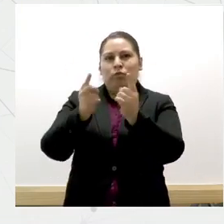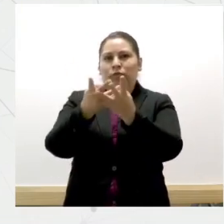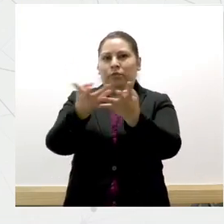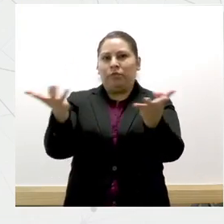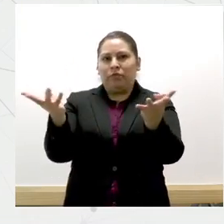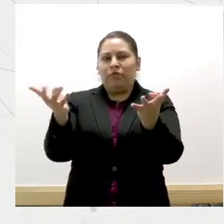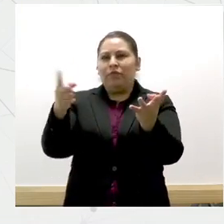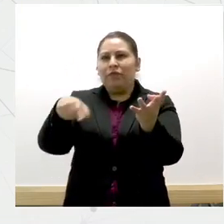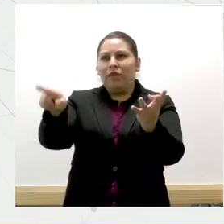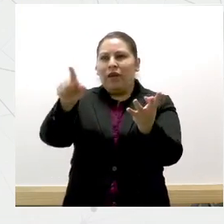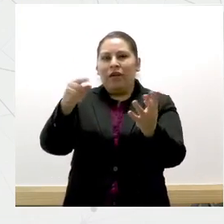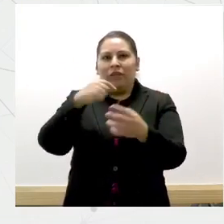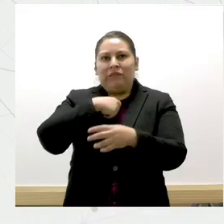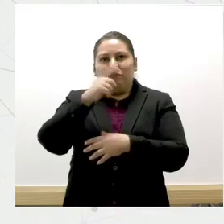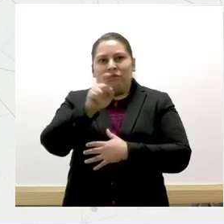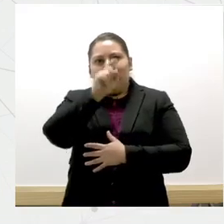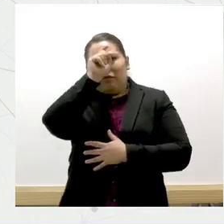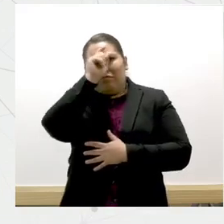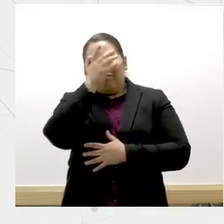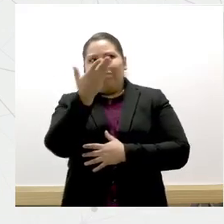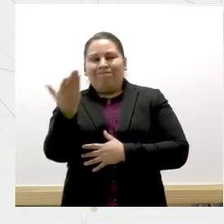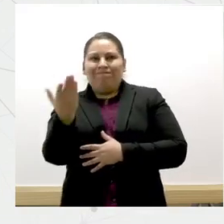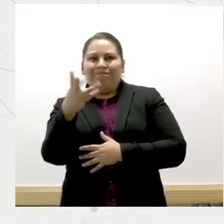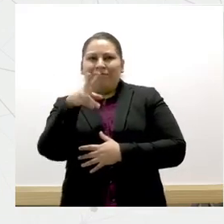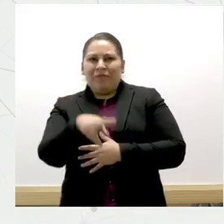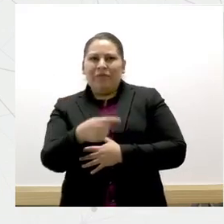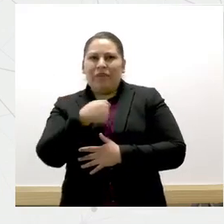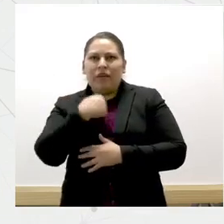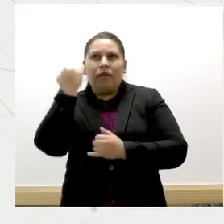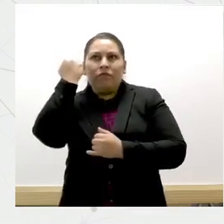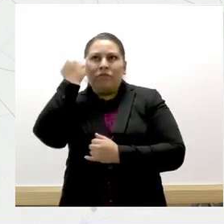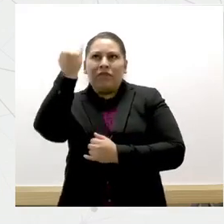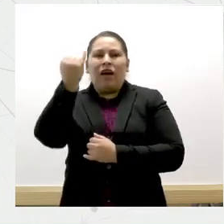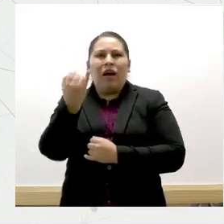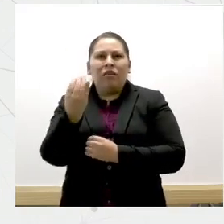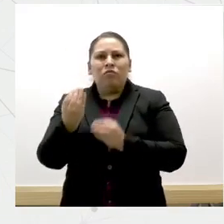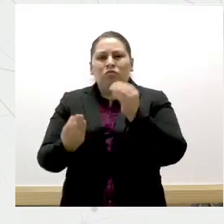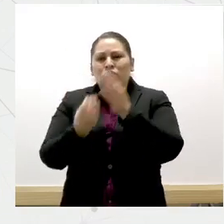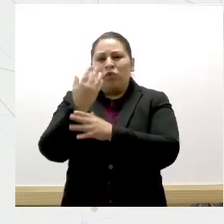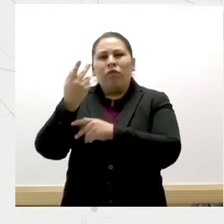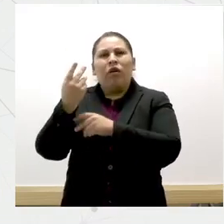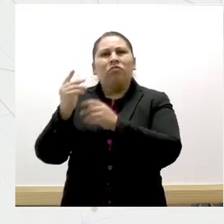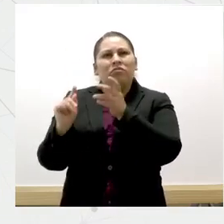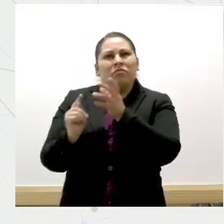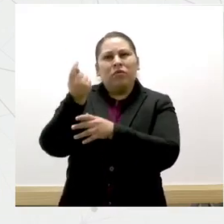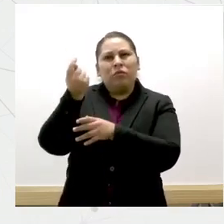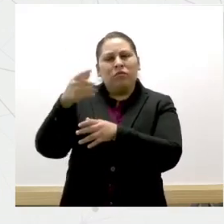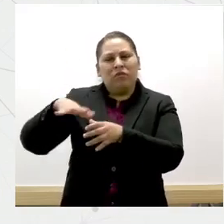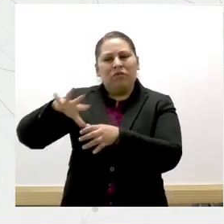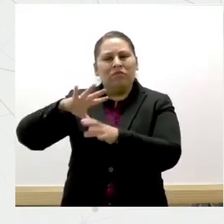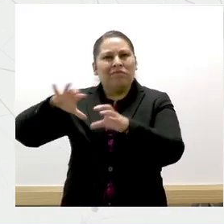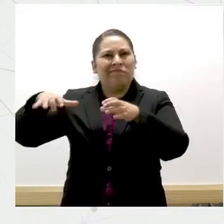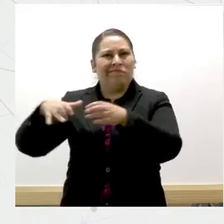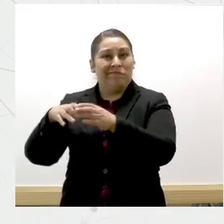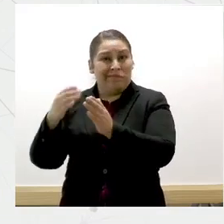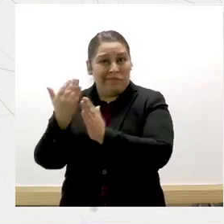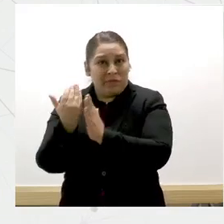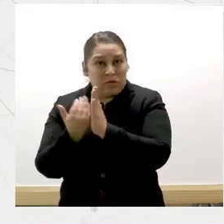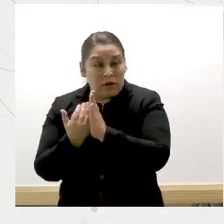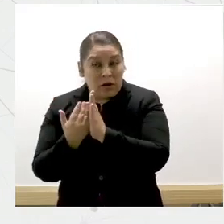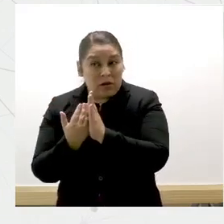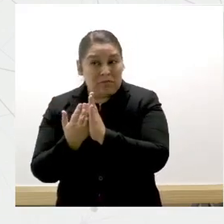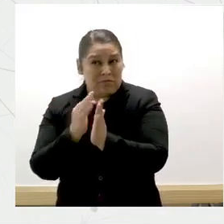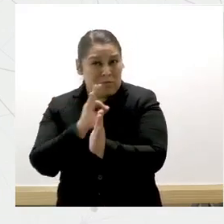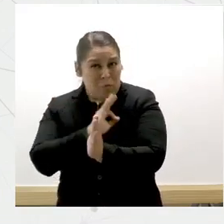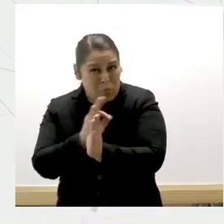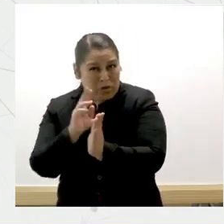a la limitación que frente a la innovación tecnológica puede llegar a suponerlo y en qué medida podemos regular